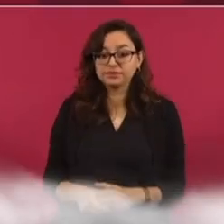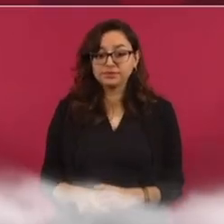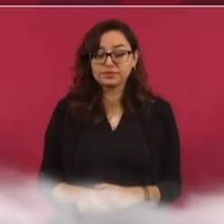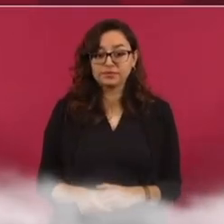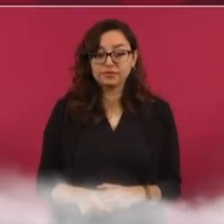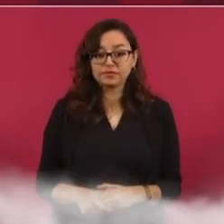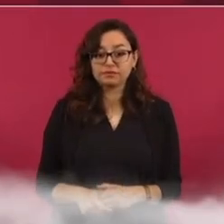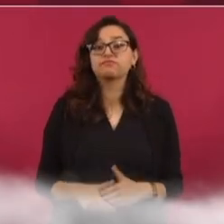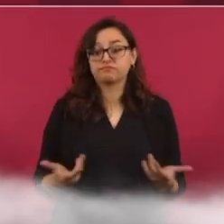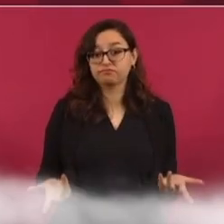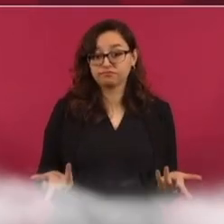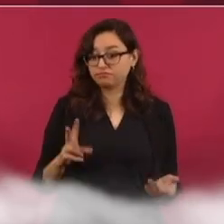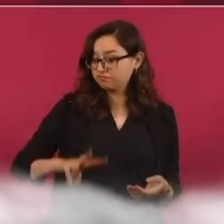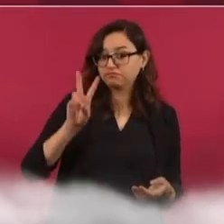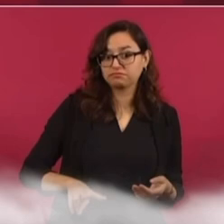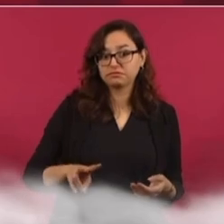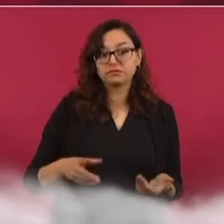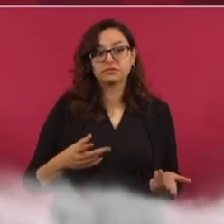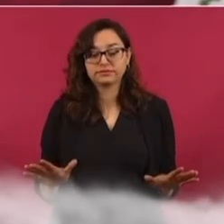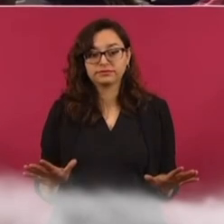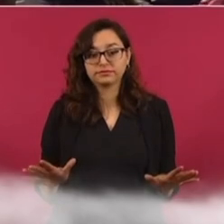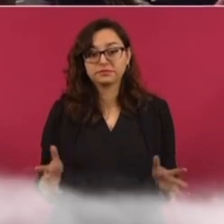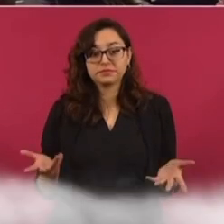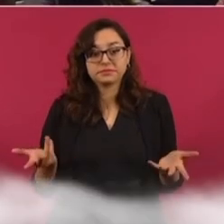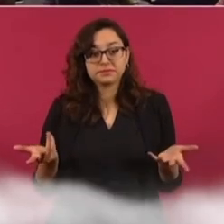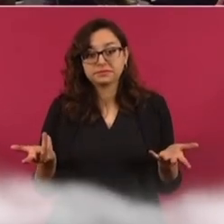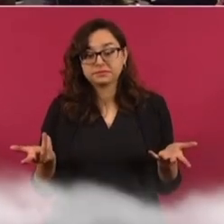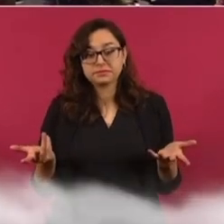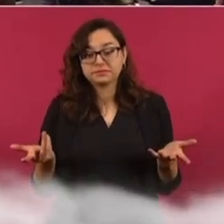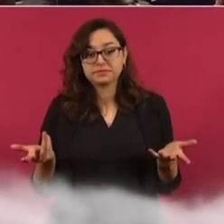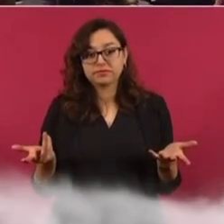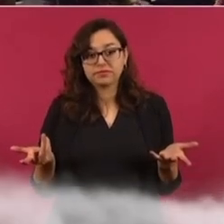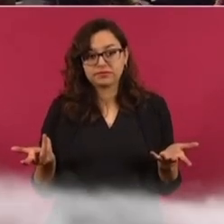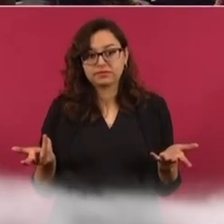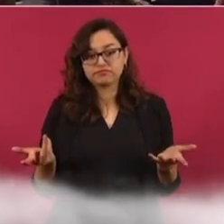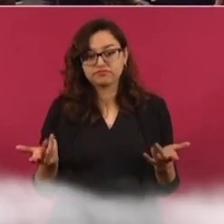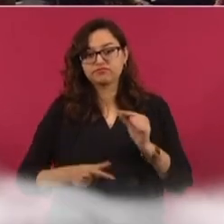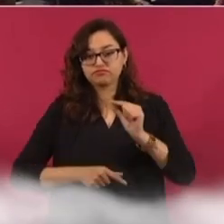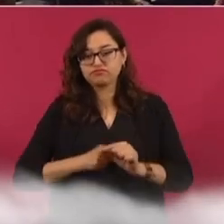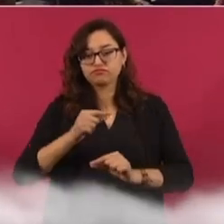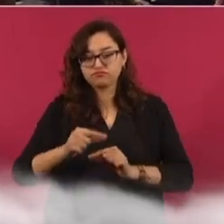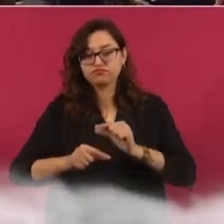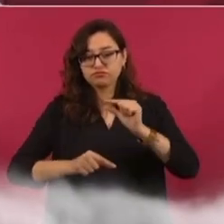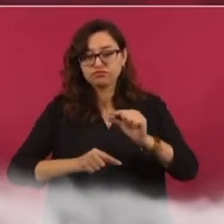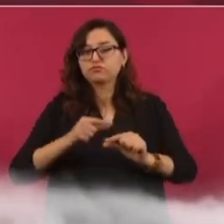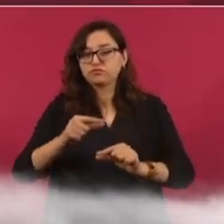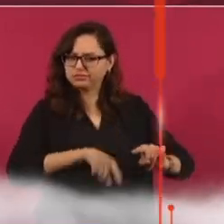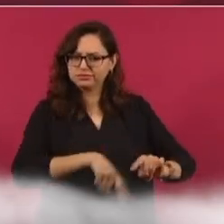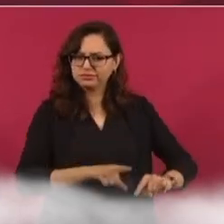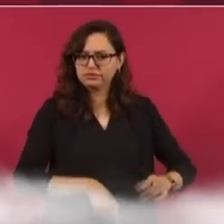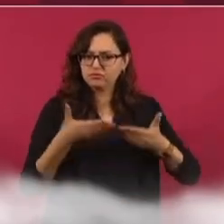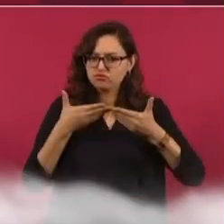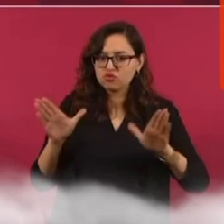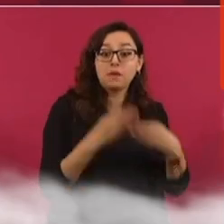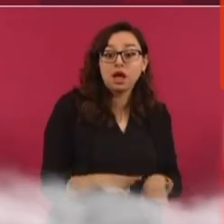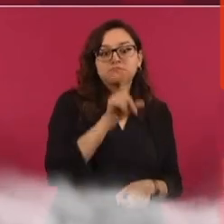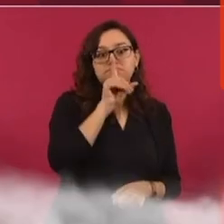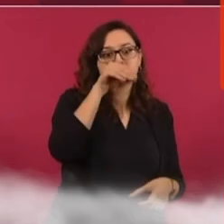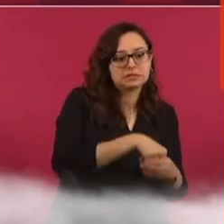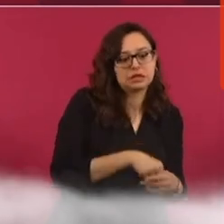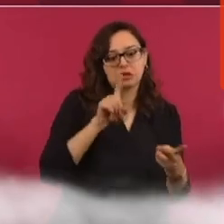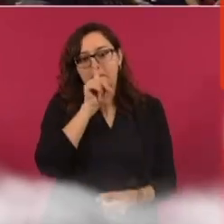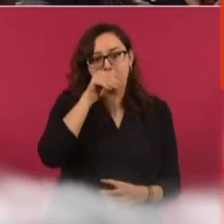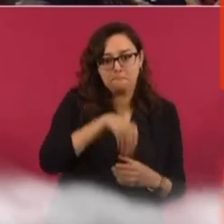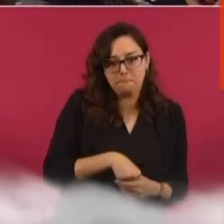precisamente para evitar la manipulación. Ya hay que ir quitando todas esas limitaciones. Secreto bancario,